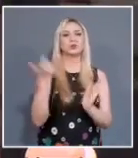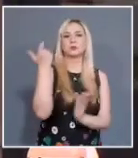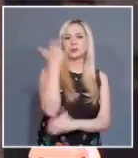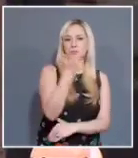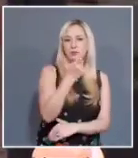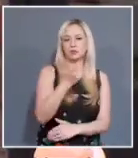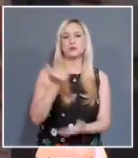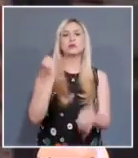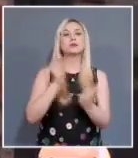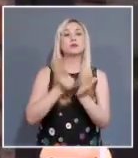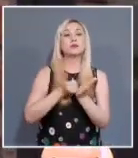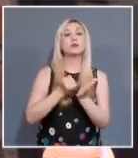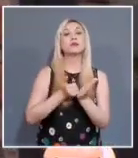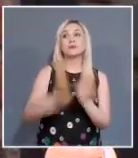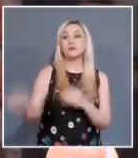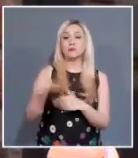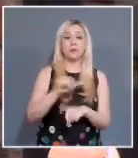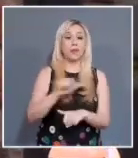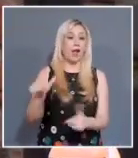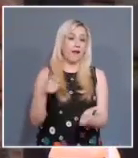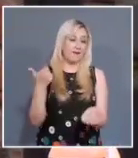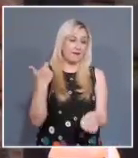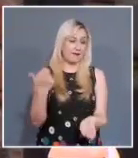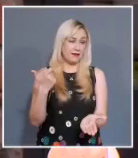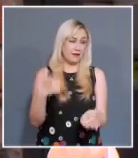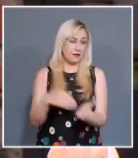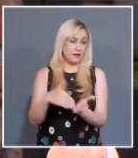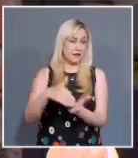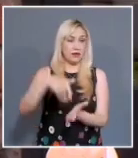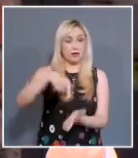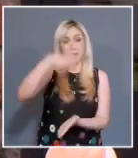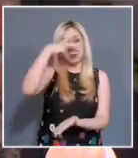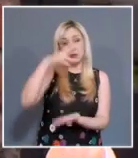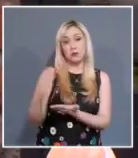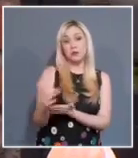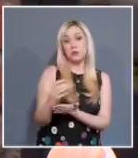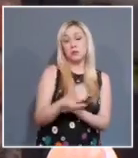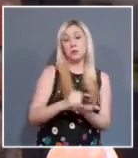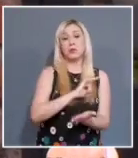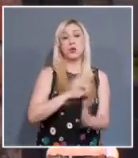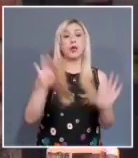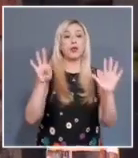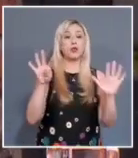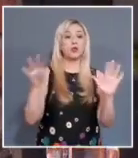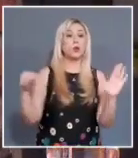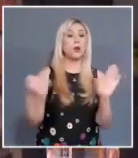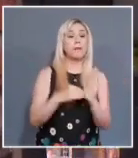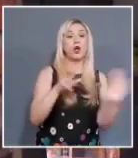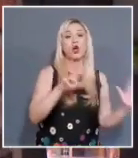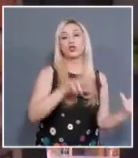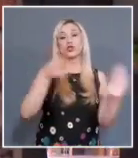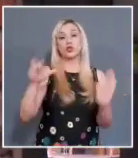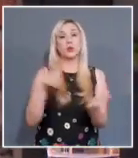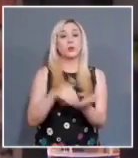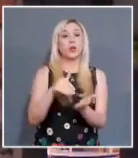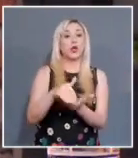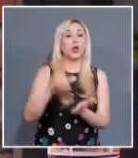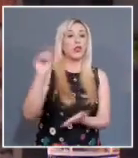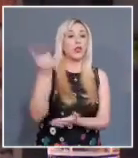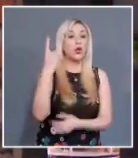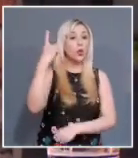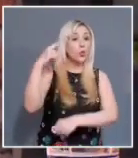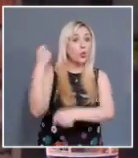de los multimillonarios en México, se recaudarían alrededor de 19.800 millones de dólares al año, y estos